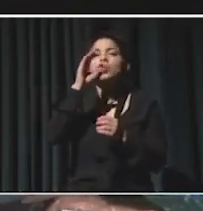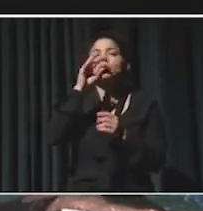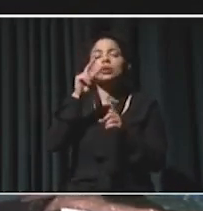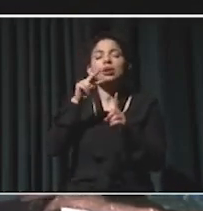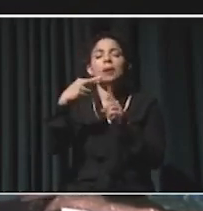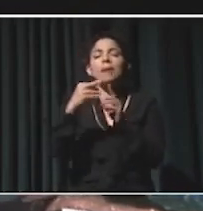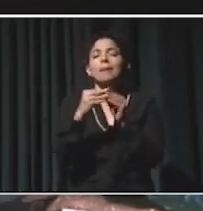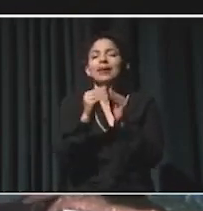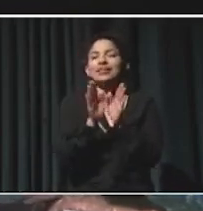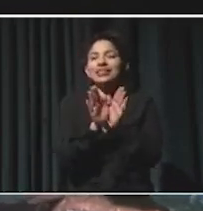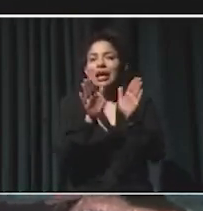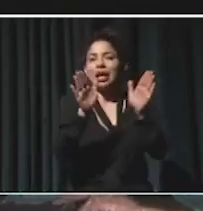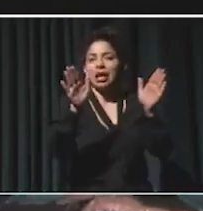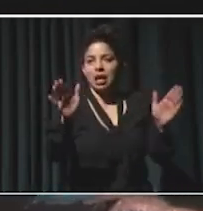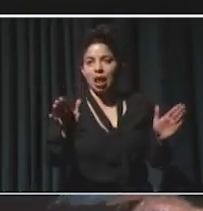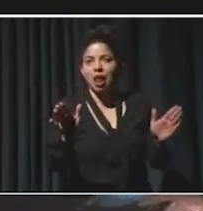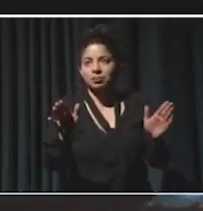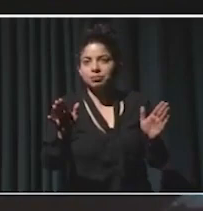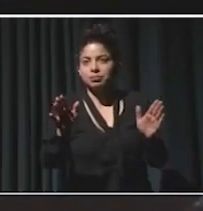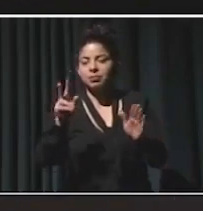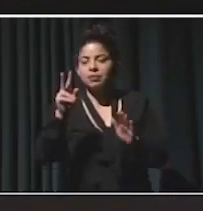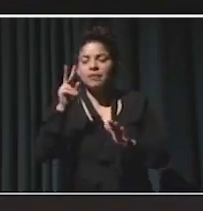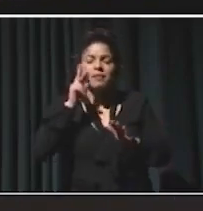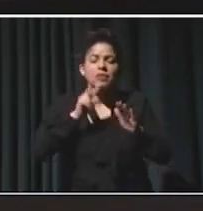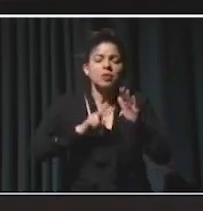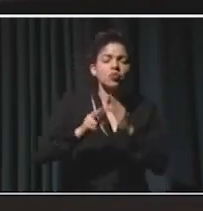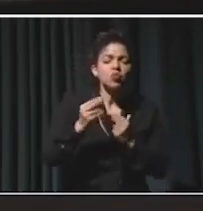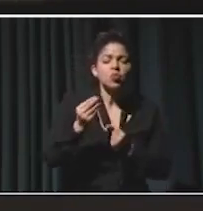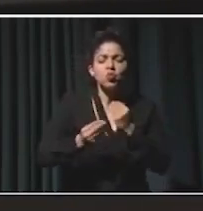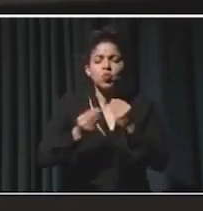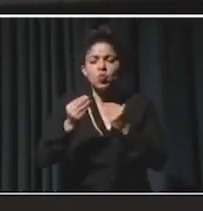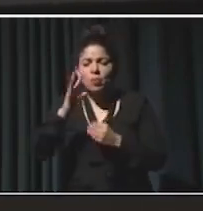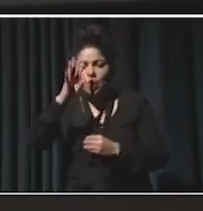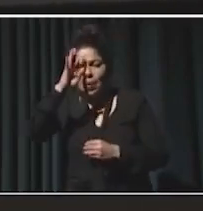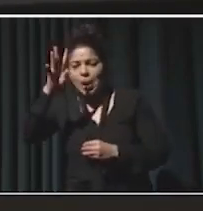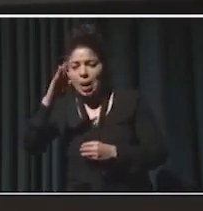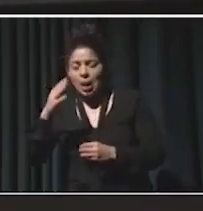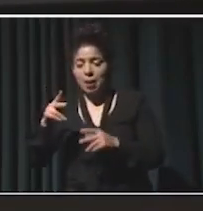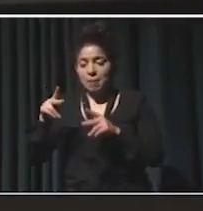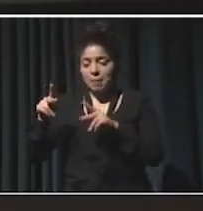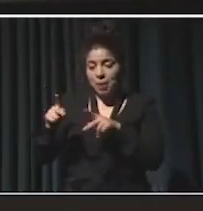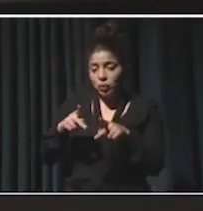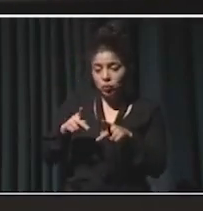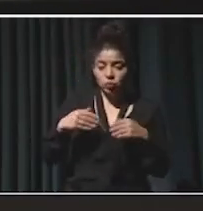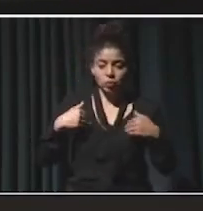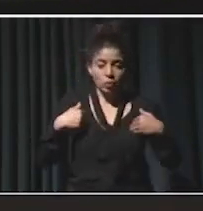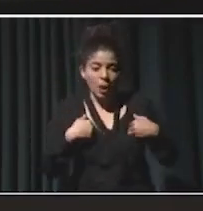holística y la visión de crear un ecosistema colectivo de oportunidades,